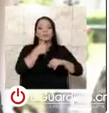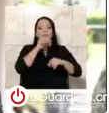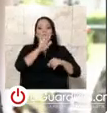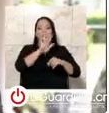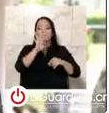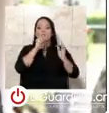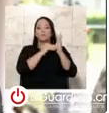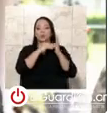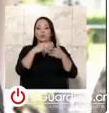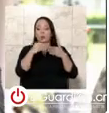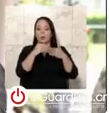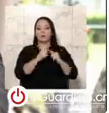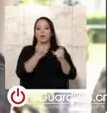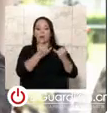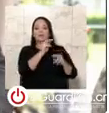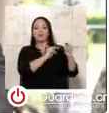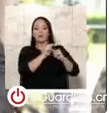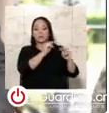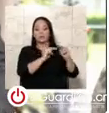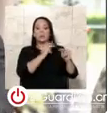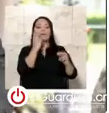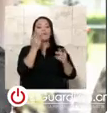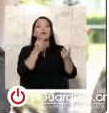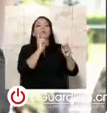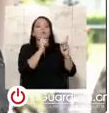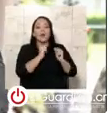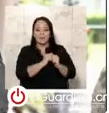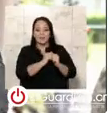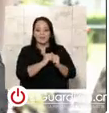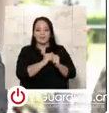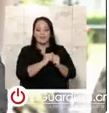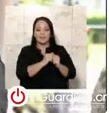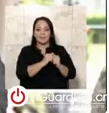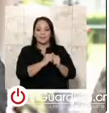54 millones de dólares y estamos en una negociación para ver cuáles de aquellas,